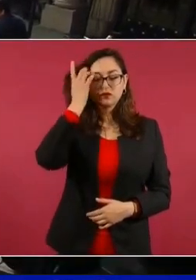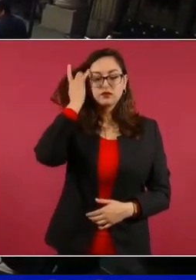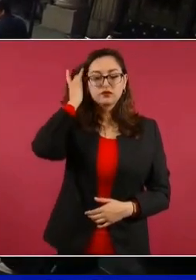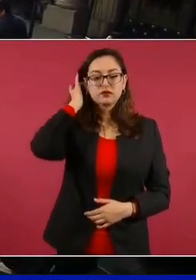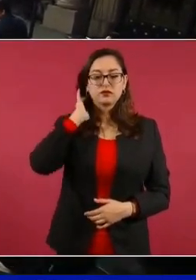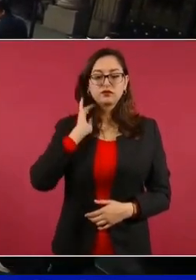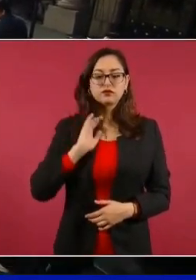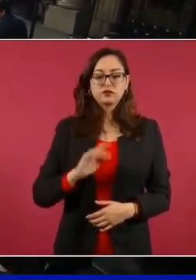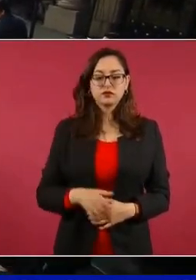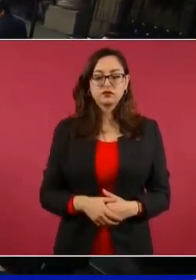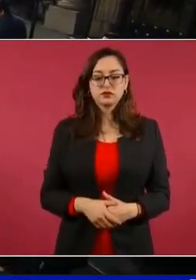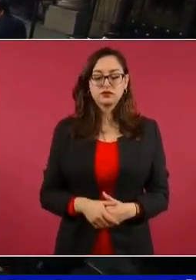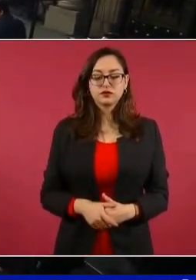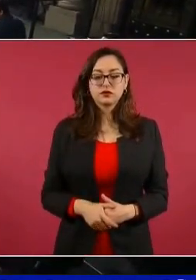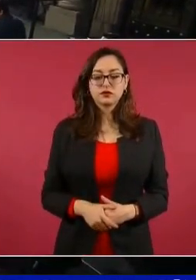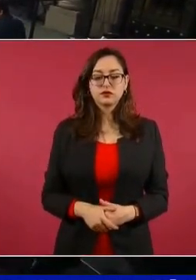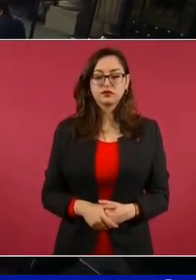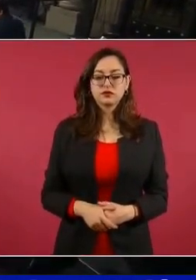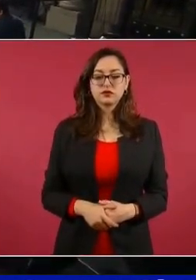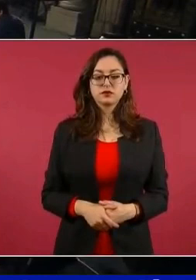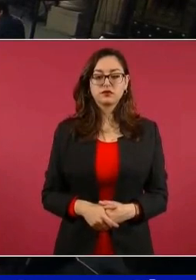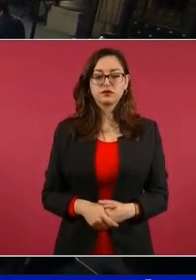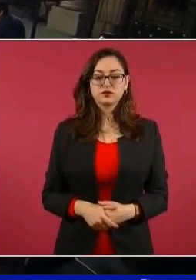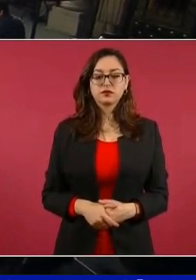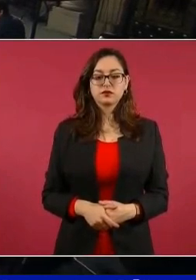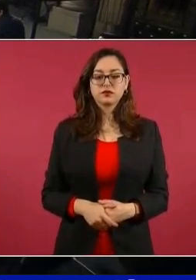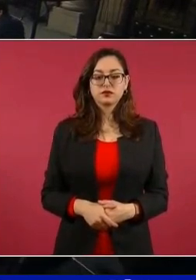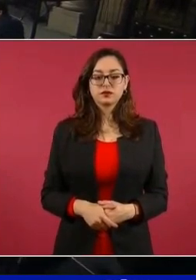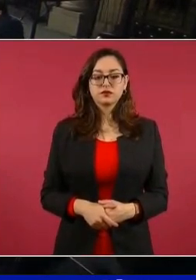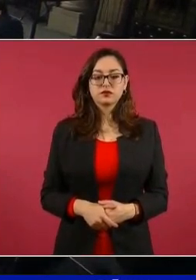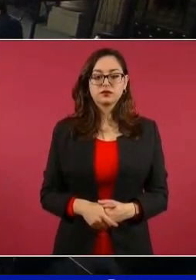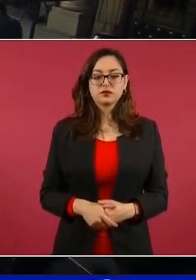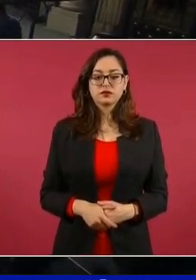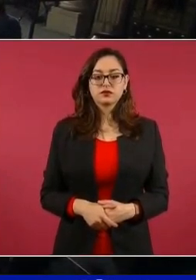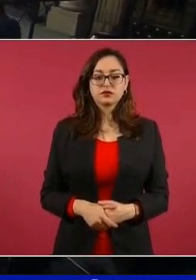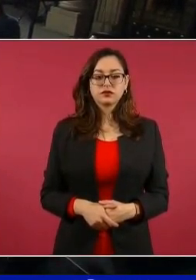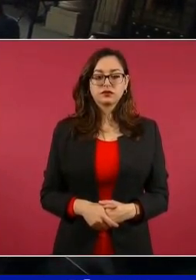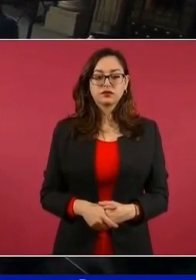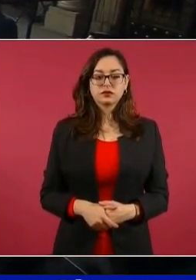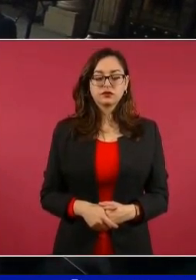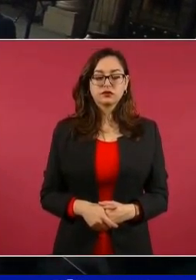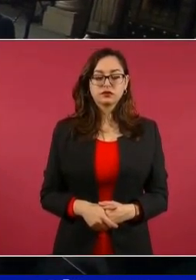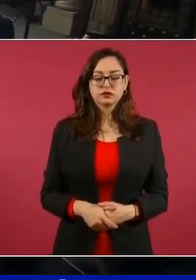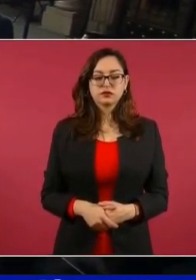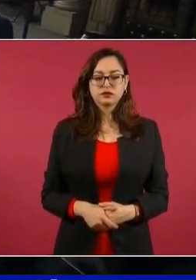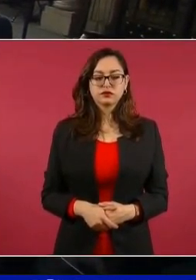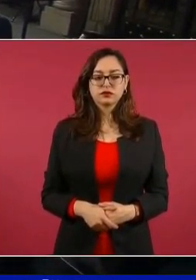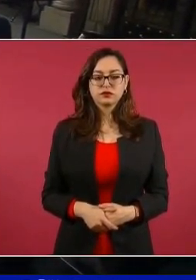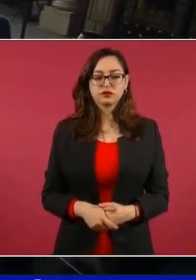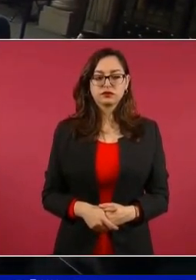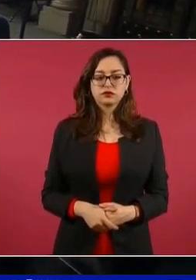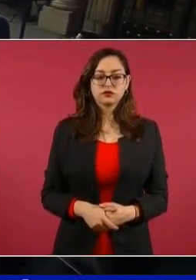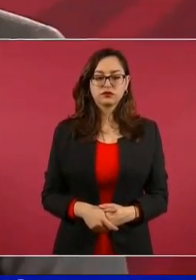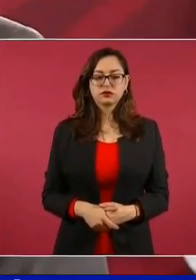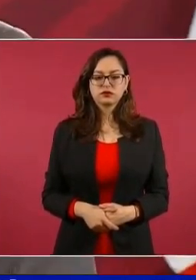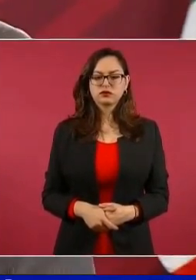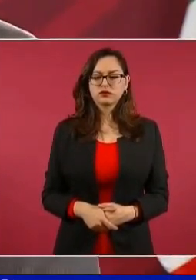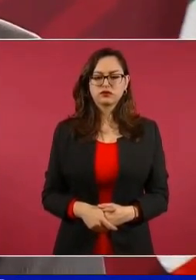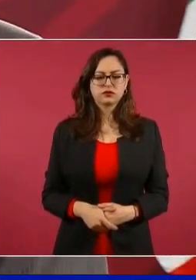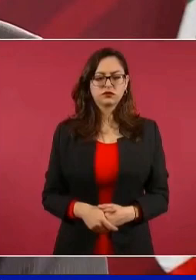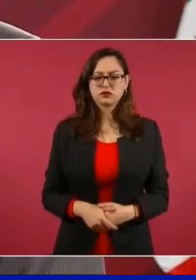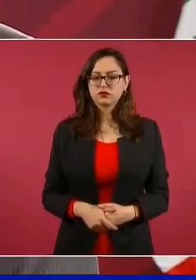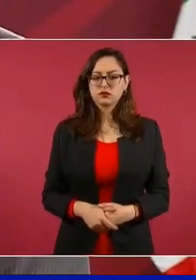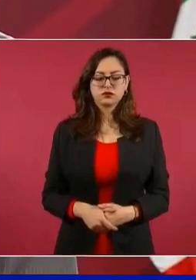No. Parece que usted le da más peso al trabajo de la comisión que a lo que estaba haciendo la mesa especializada. Estaban trabajando de